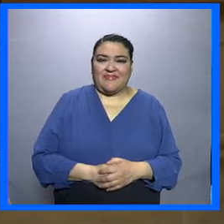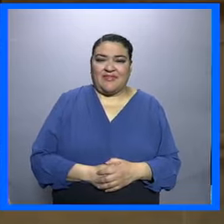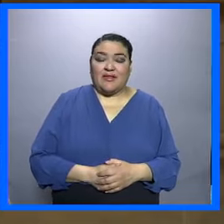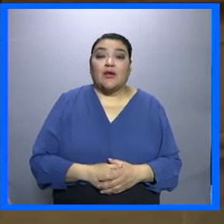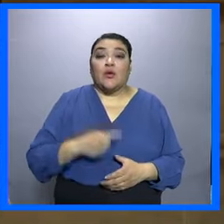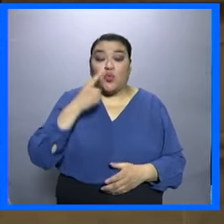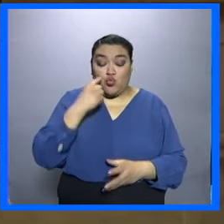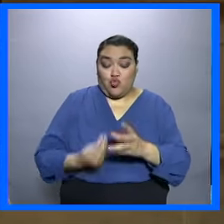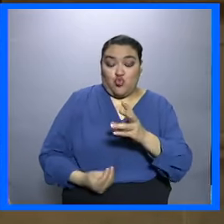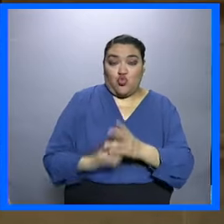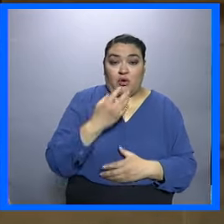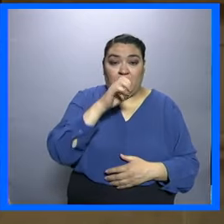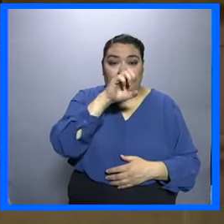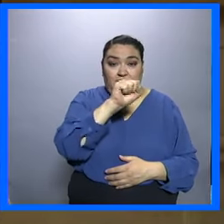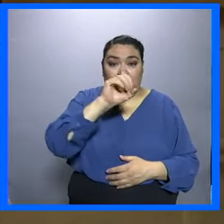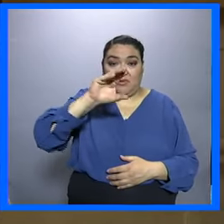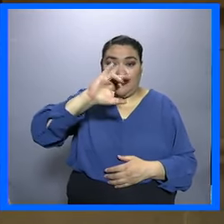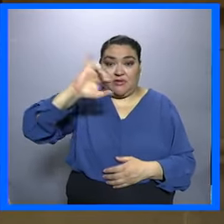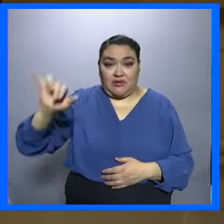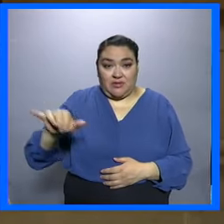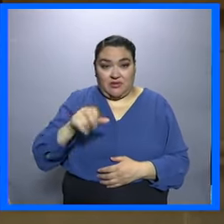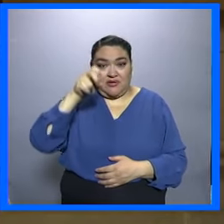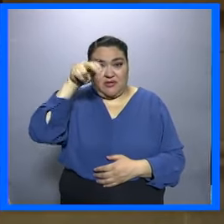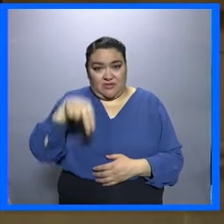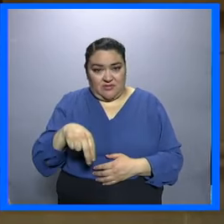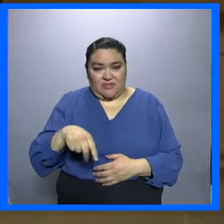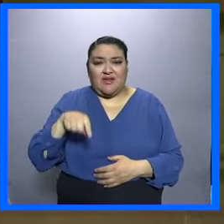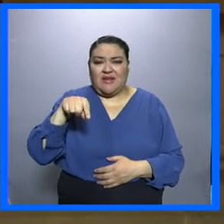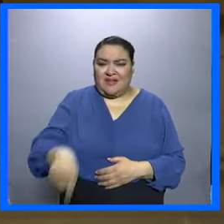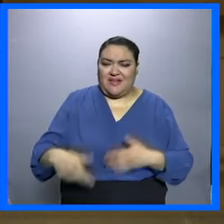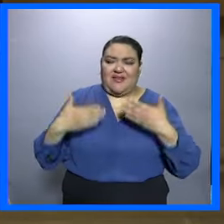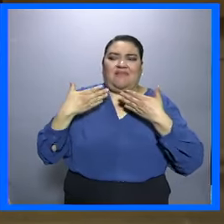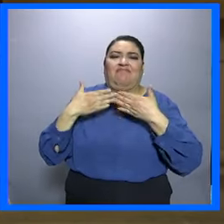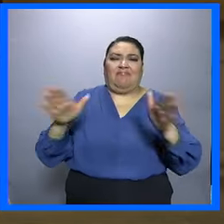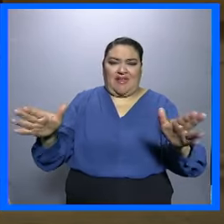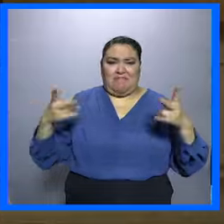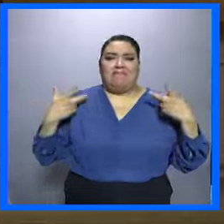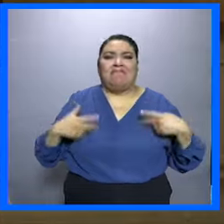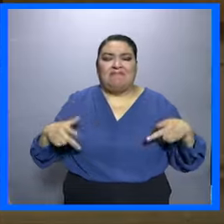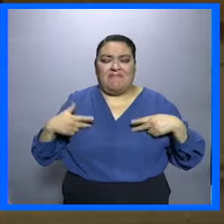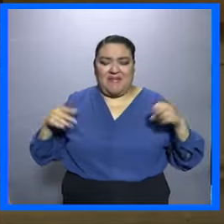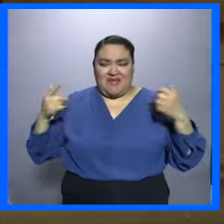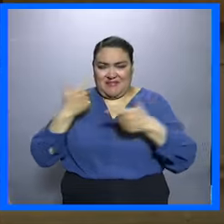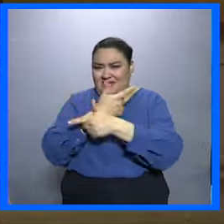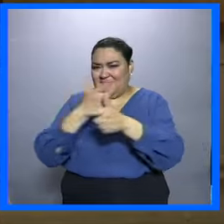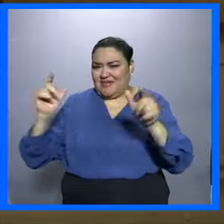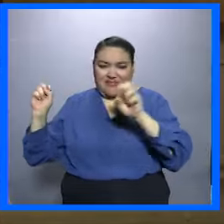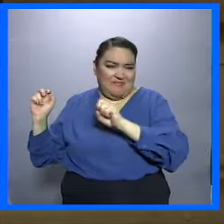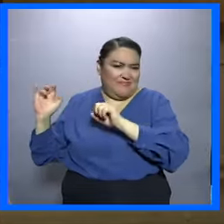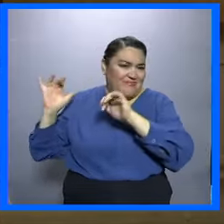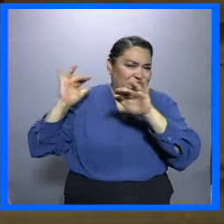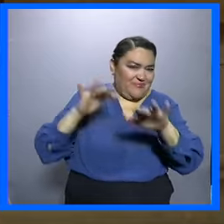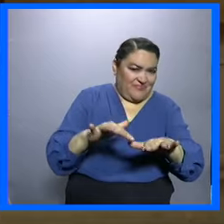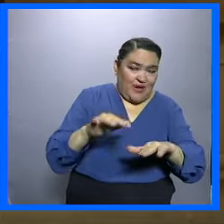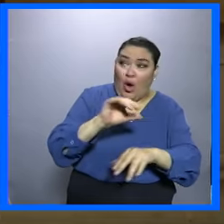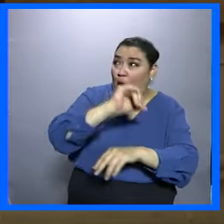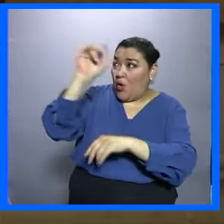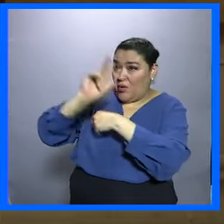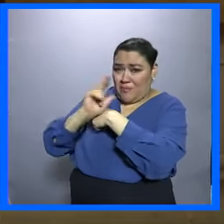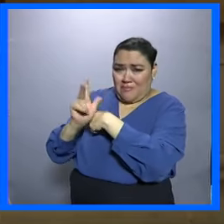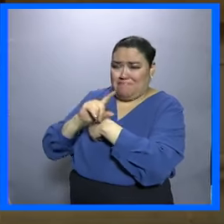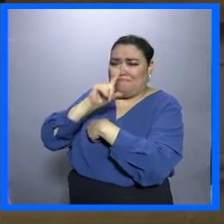La nueva Suprema Corte de Justicia de la Nación abre sus puertas al pueblo de México como ningún otro país en el